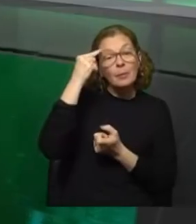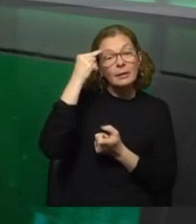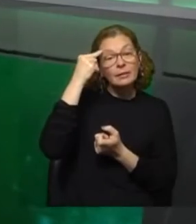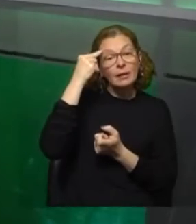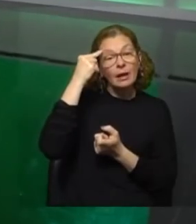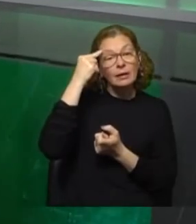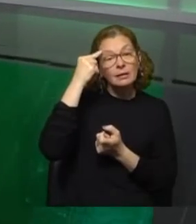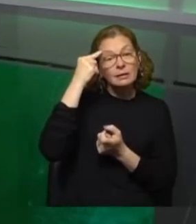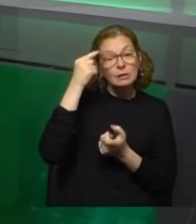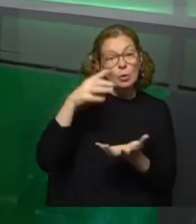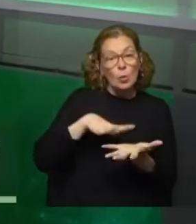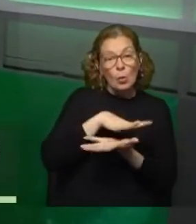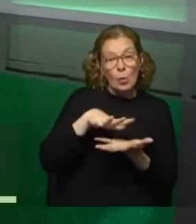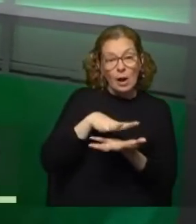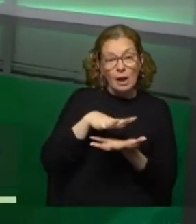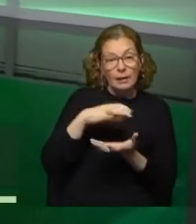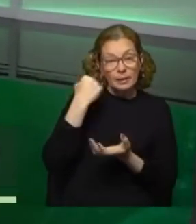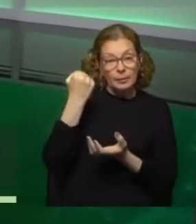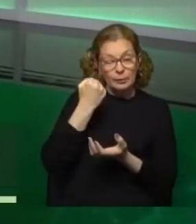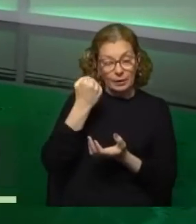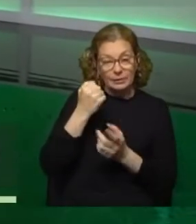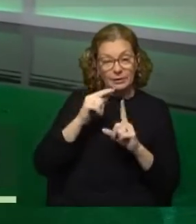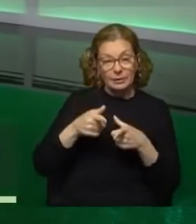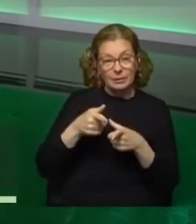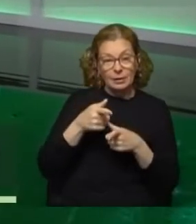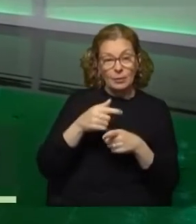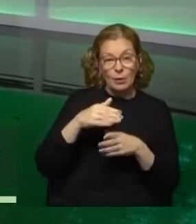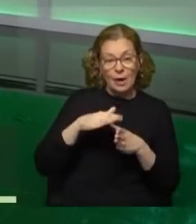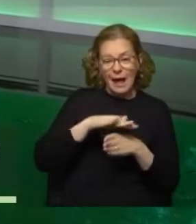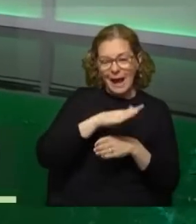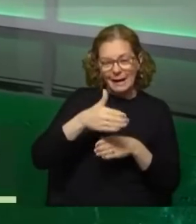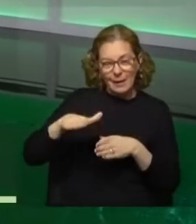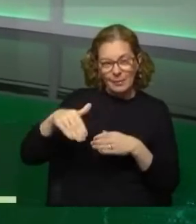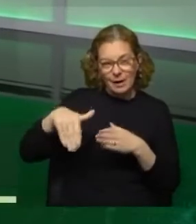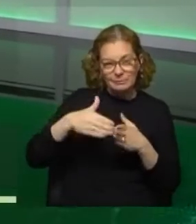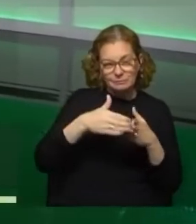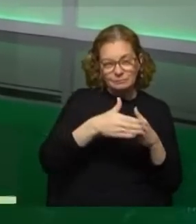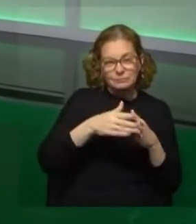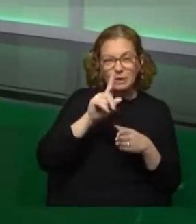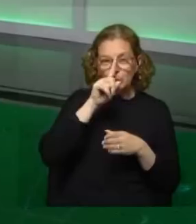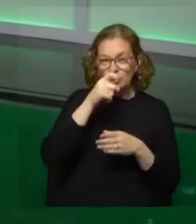ciertos espacios de privilegio y valorizados como es la rambla de Montevideo